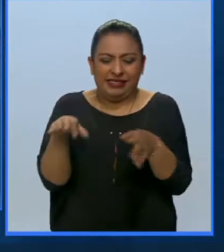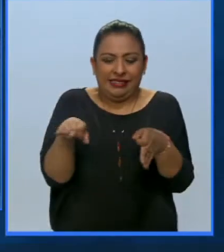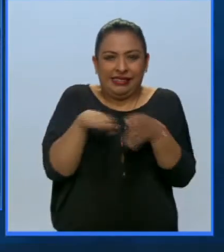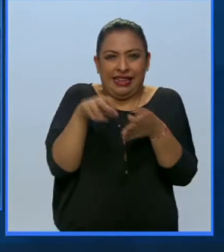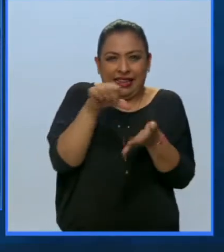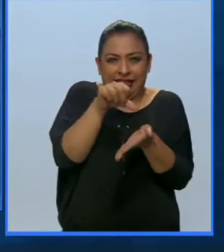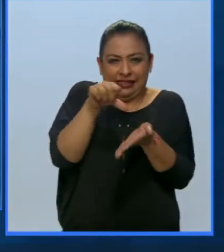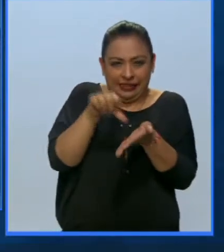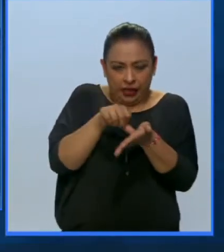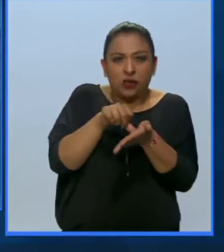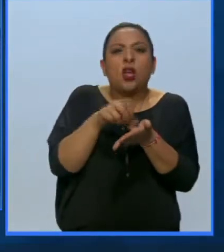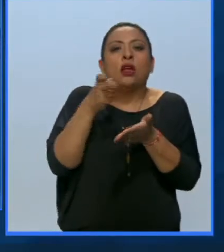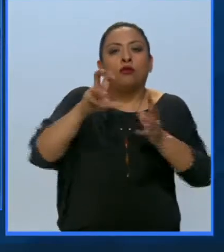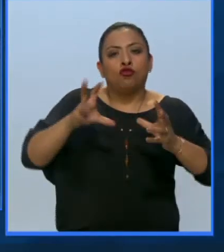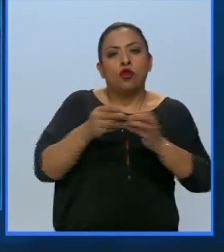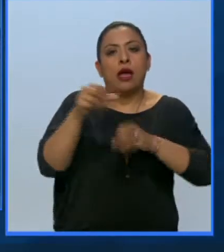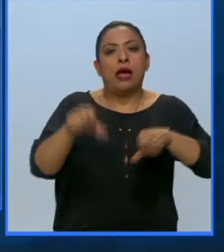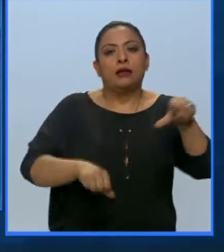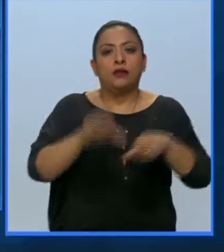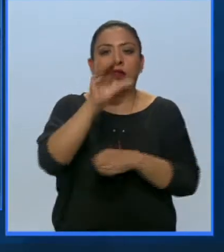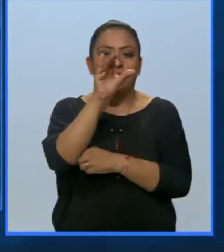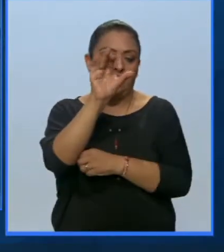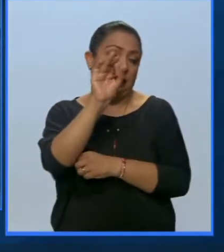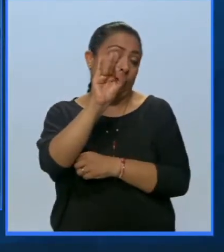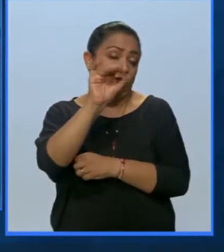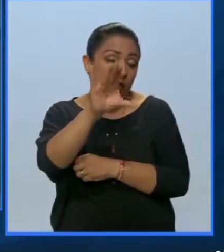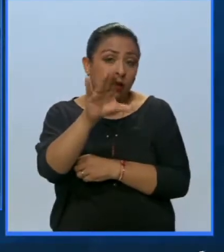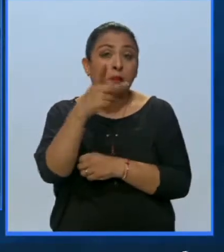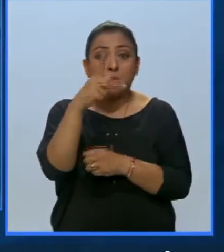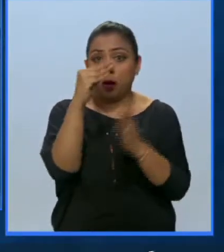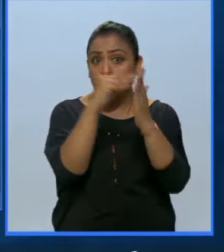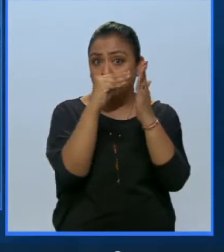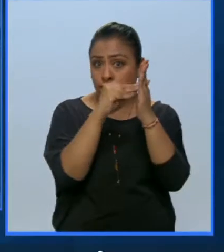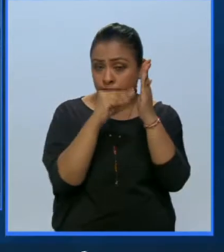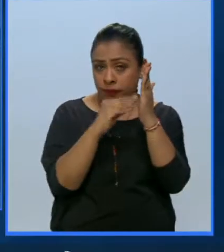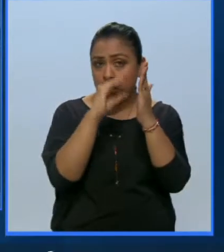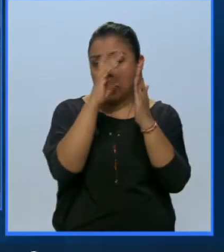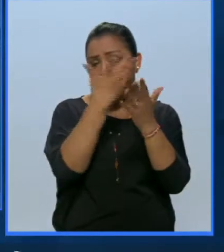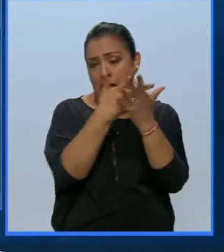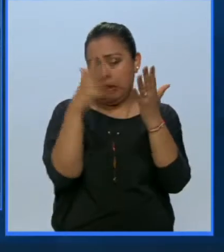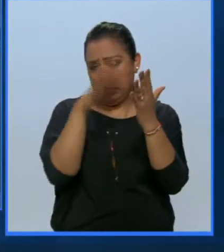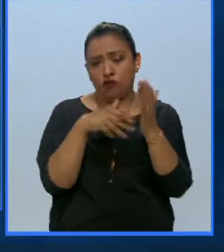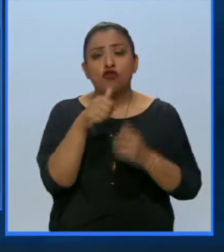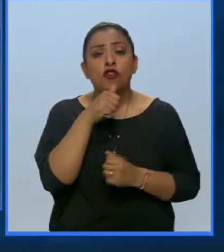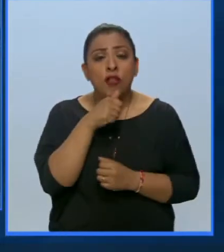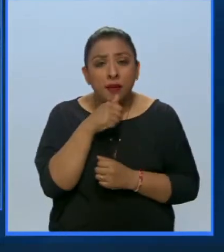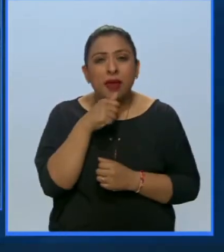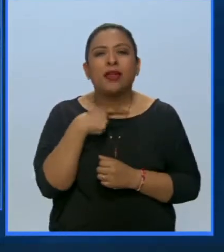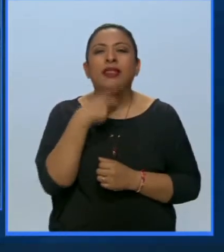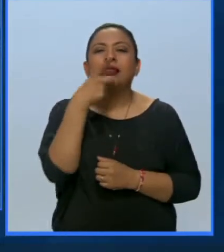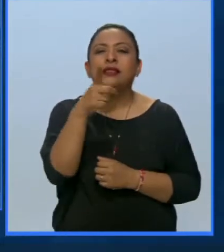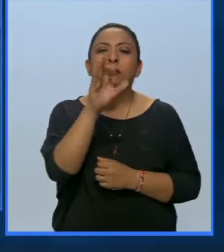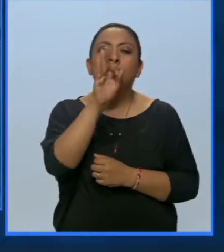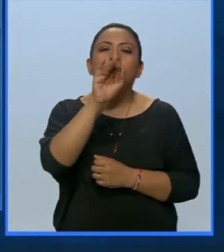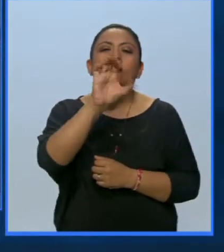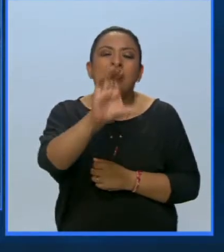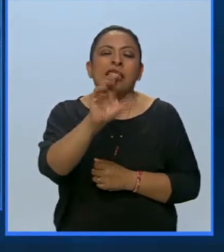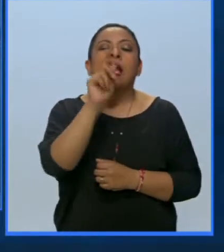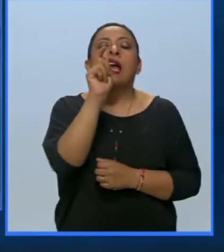que forman parte de las actividades del Festival Cervantino, aunque no están calendarizadas. Lo que quiero decir es que cuando hablamos del festival, es